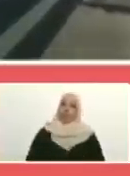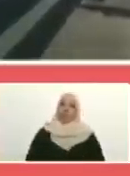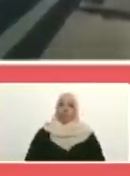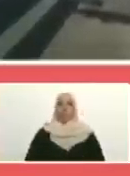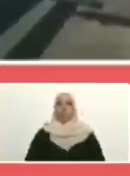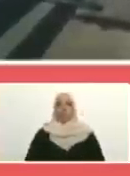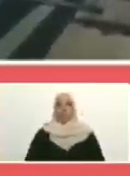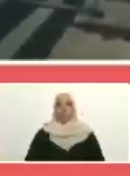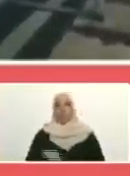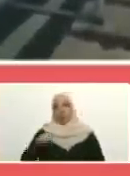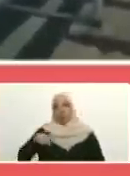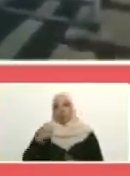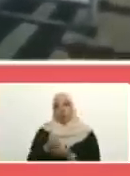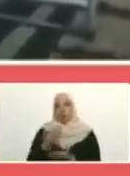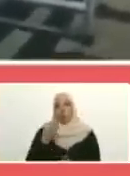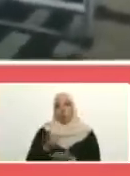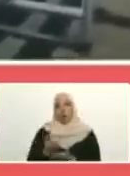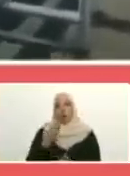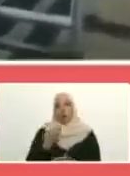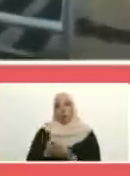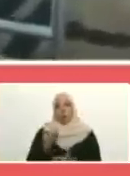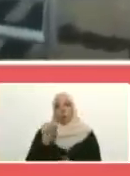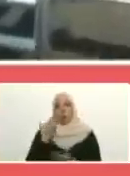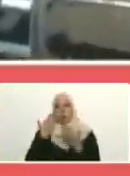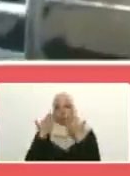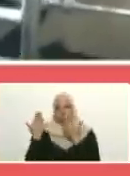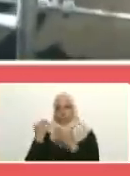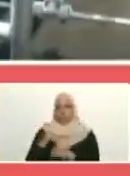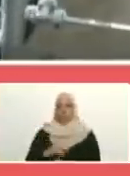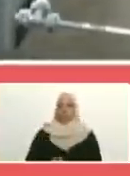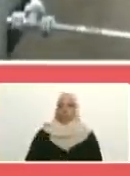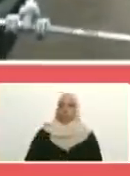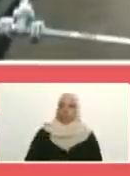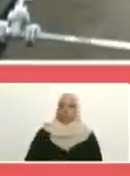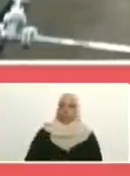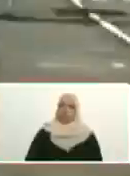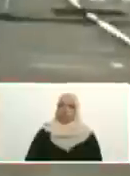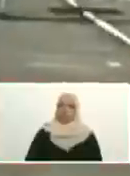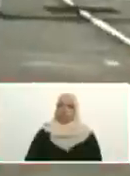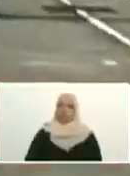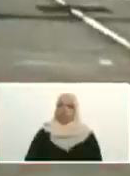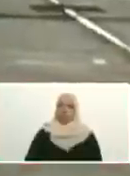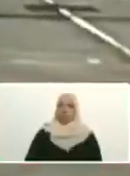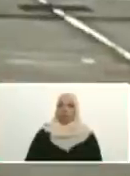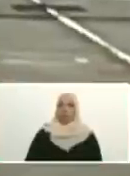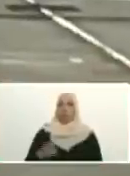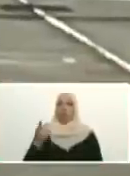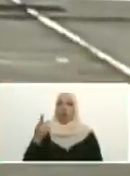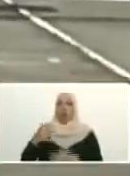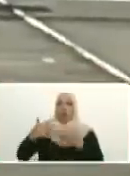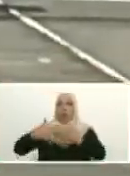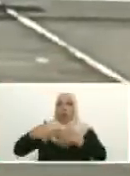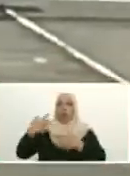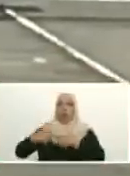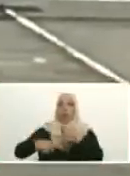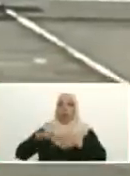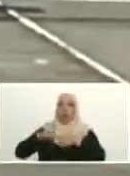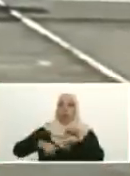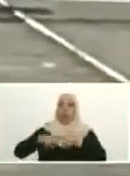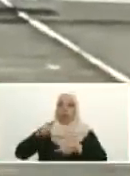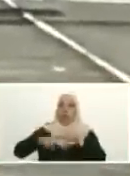Originaria. Originaria. ¿Qué sí, tenemos señor. Que mostrar por aquí, Rancelis? Ok. Quería mostrarle el múltiple de producción de esta